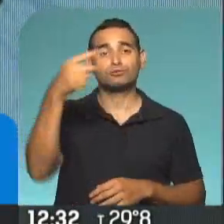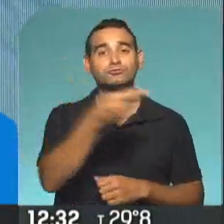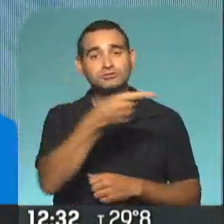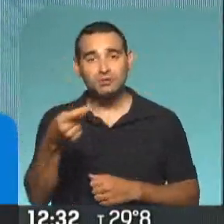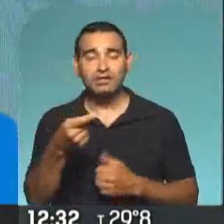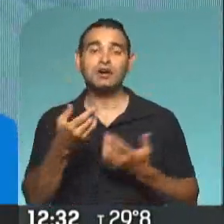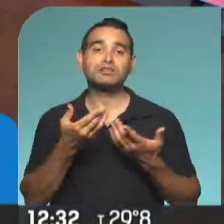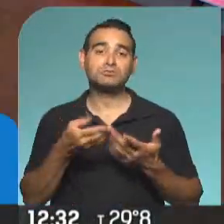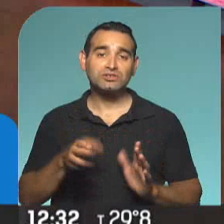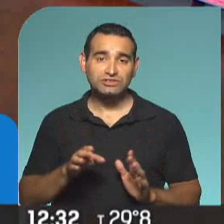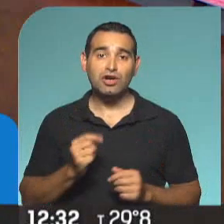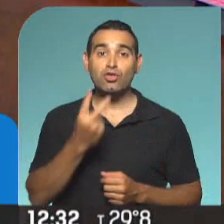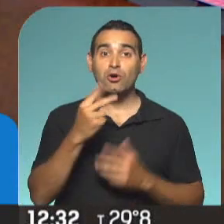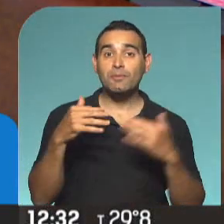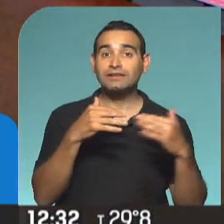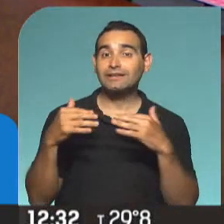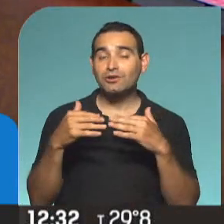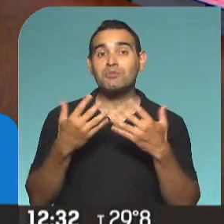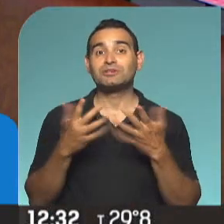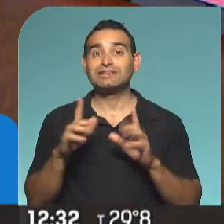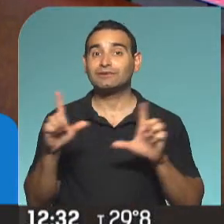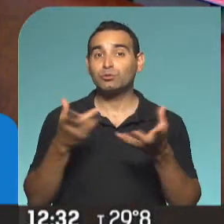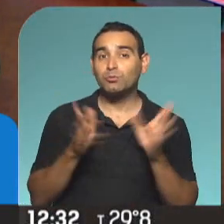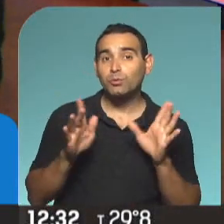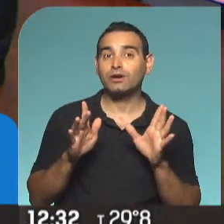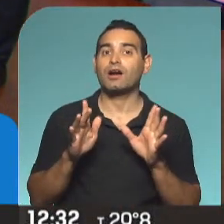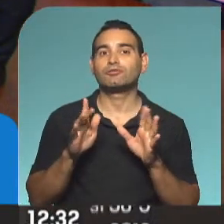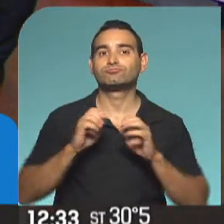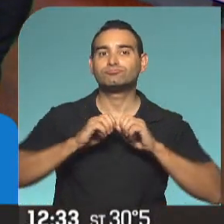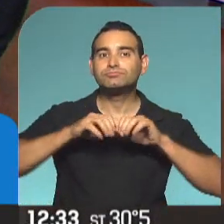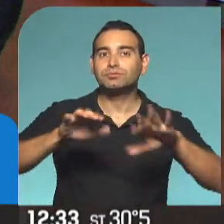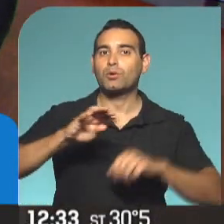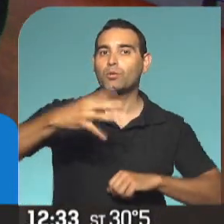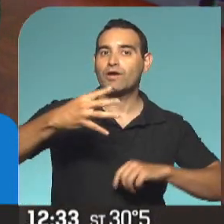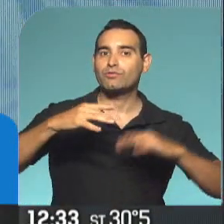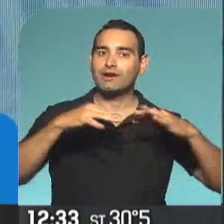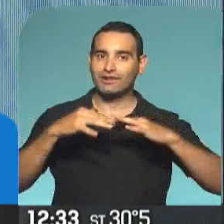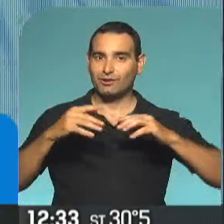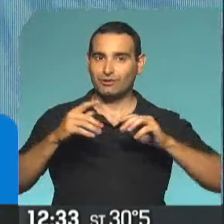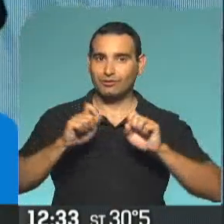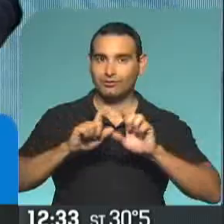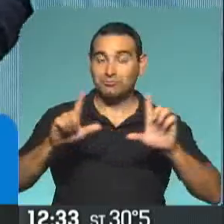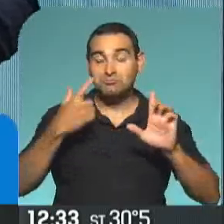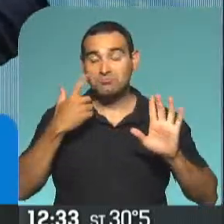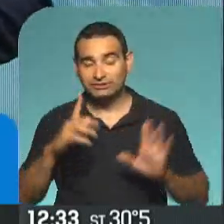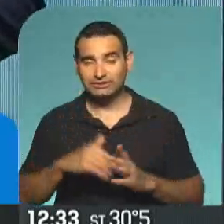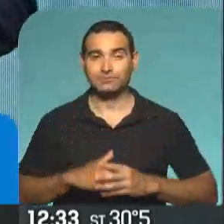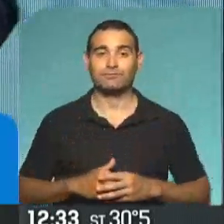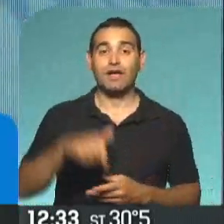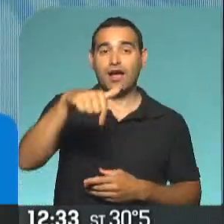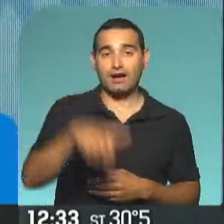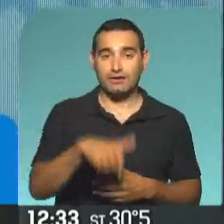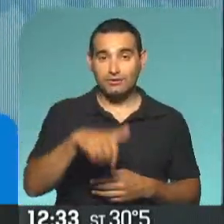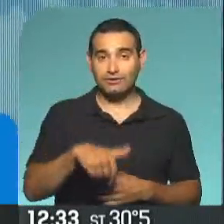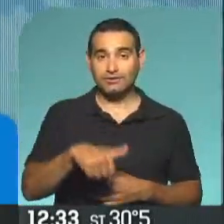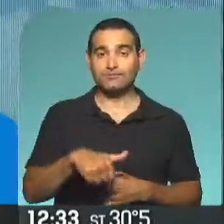vez, en vez de dos partidos por fecha, la TV pública pueda estar dando cuatro. Es la idea, ¿no? Es la idea. Por ahora, lo único que te voy a